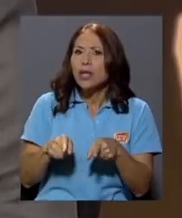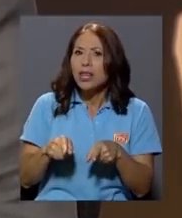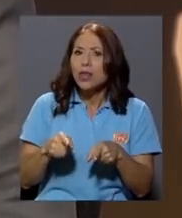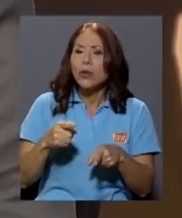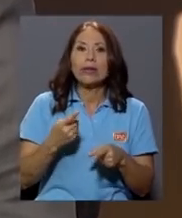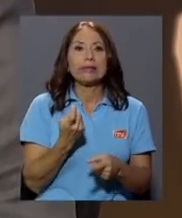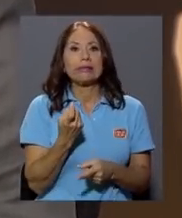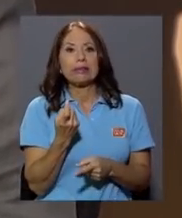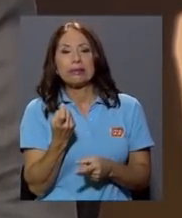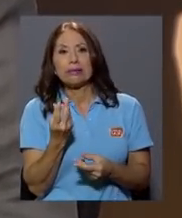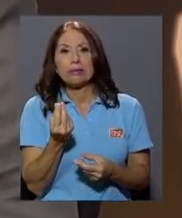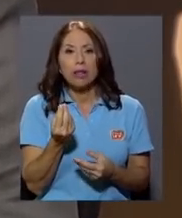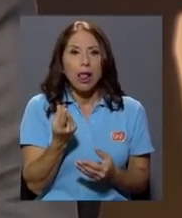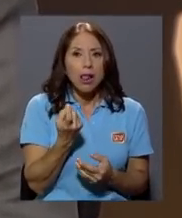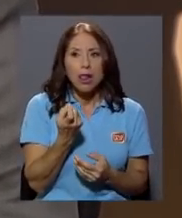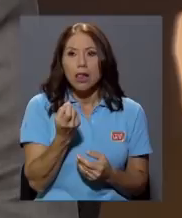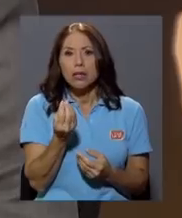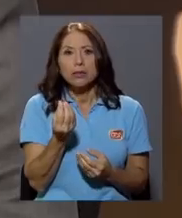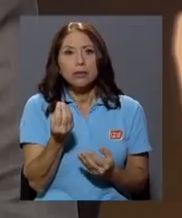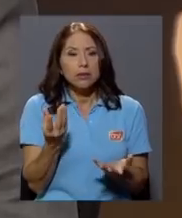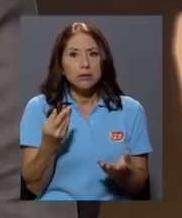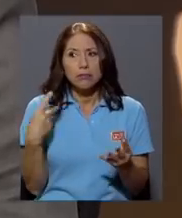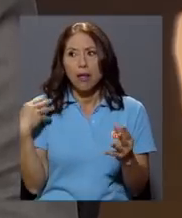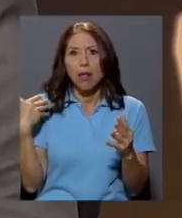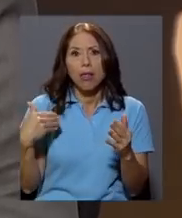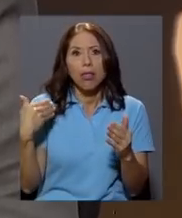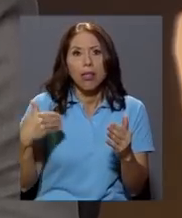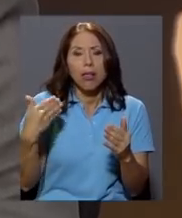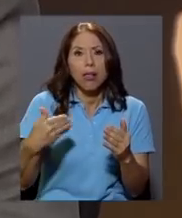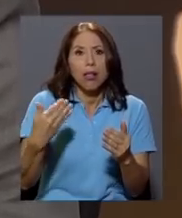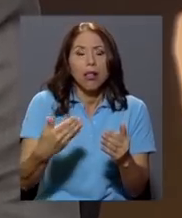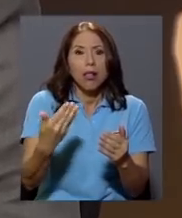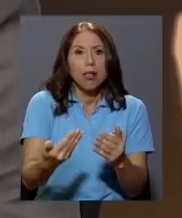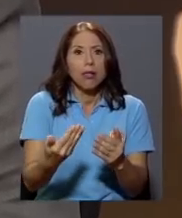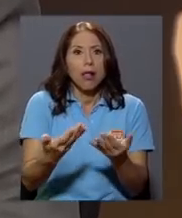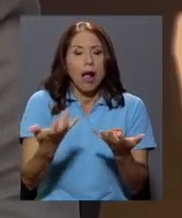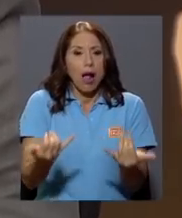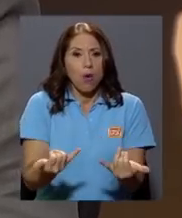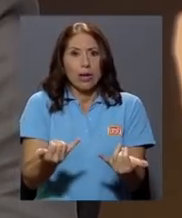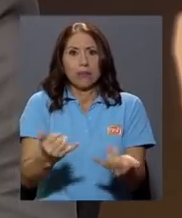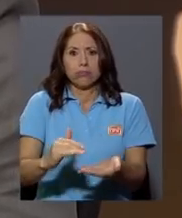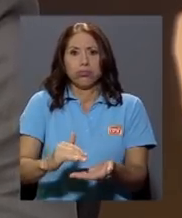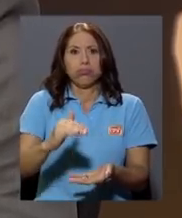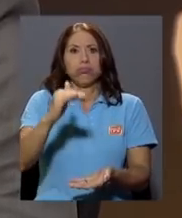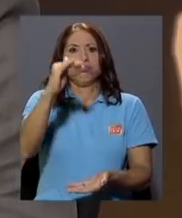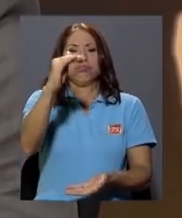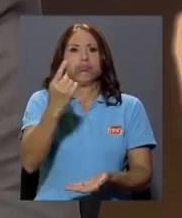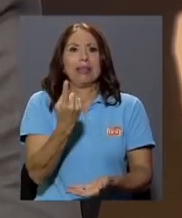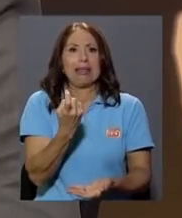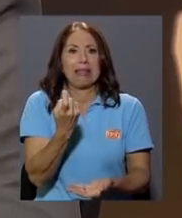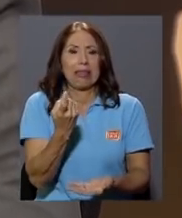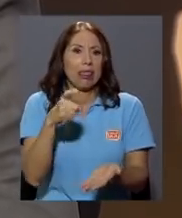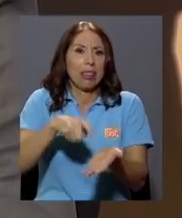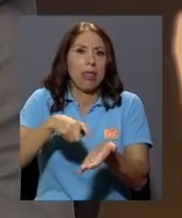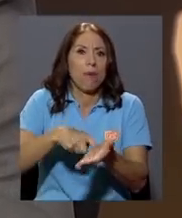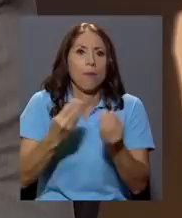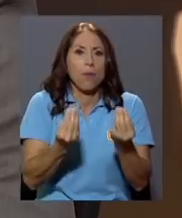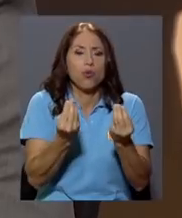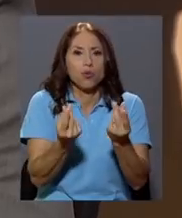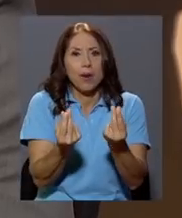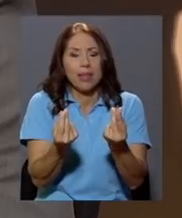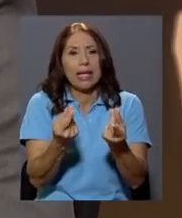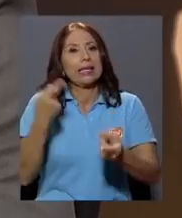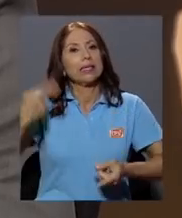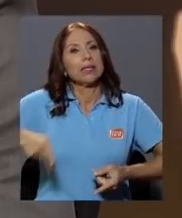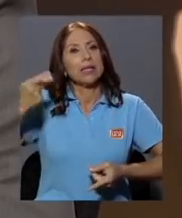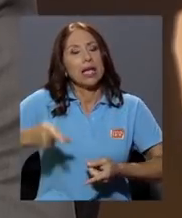arrastrando déficit. Esos déficits llegamos a un punto donde se vuelve insostenible y pone en riesgo la